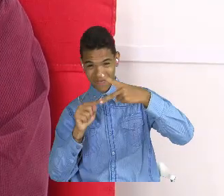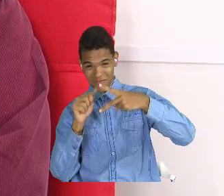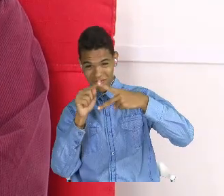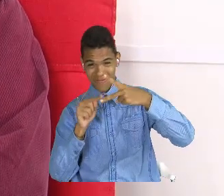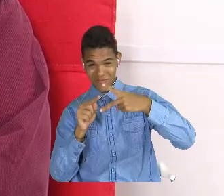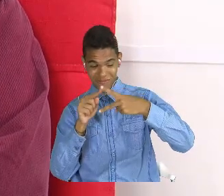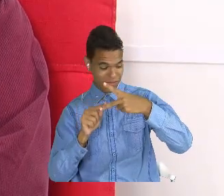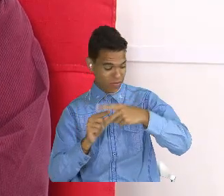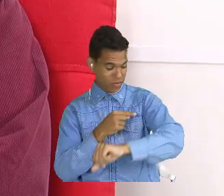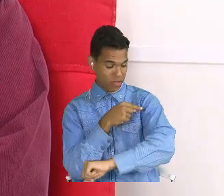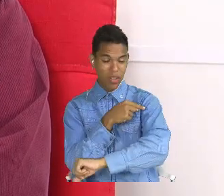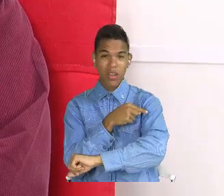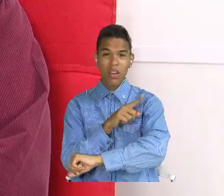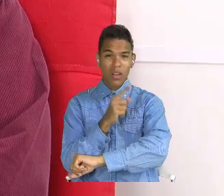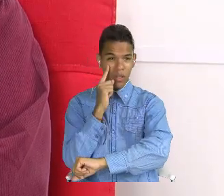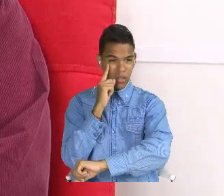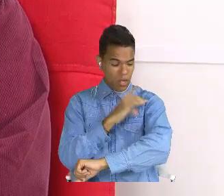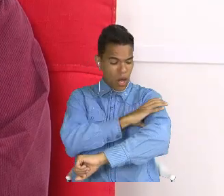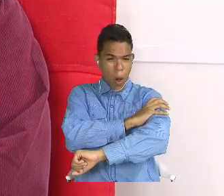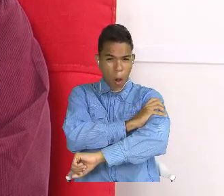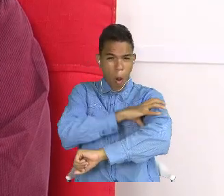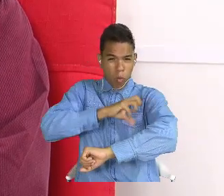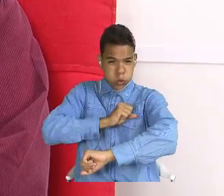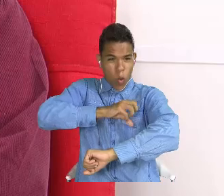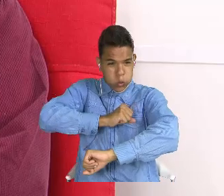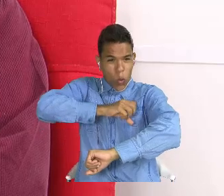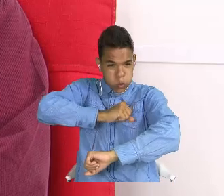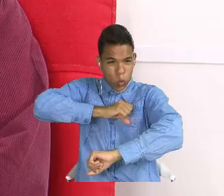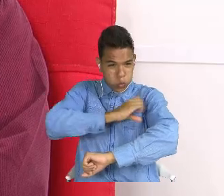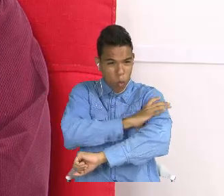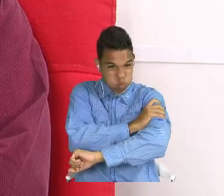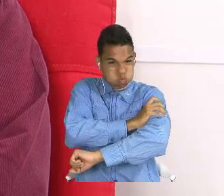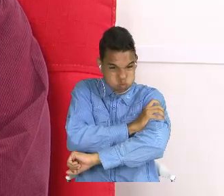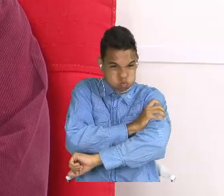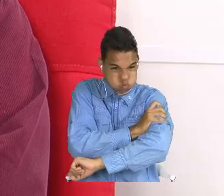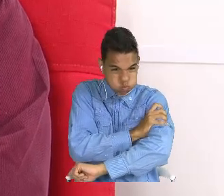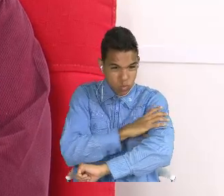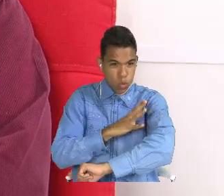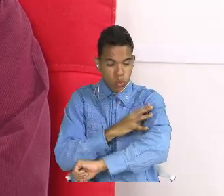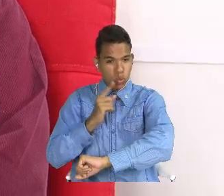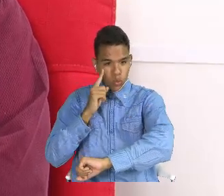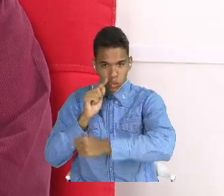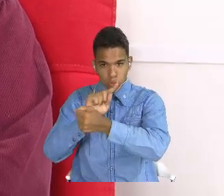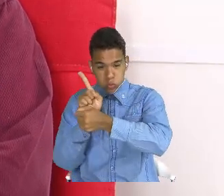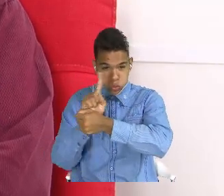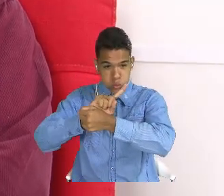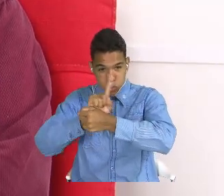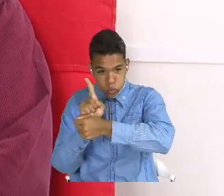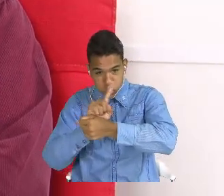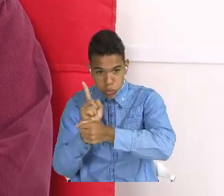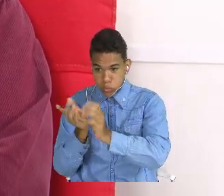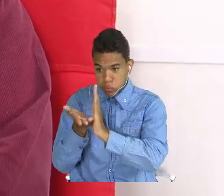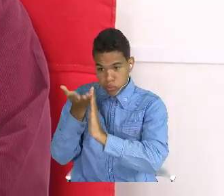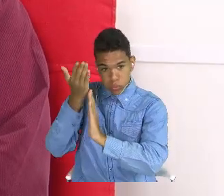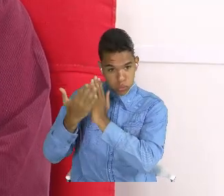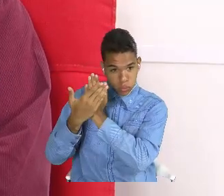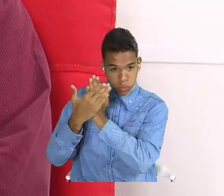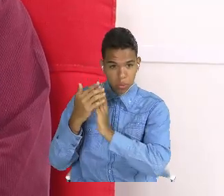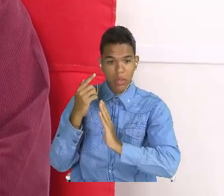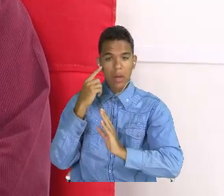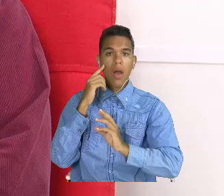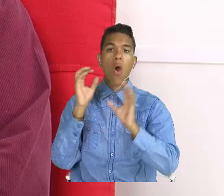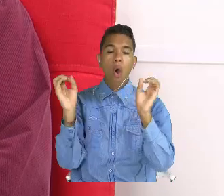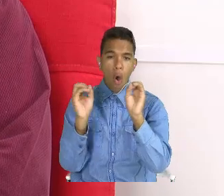todo en este tipo de pacientes, uno se encuentra con pacientes que ya tienen hipertensión y diabetes. Sí. ¿Sí?